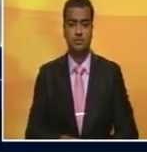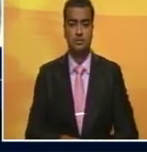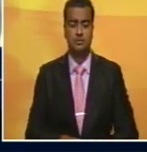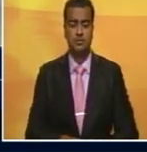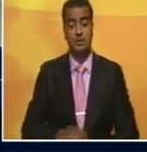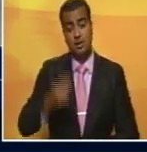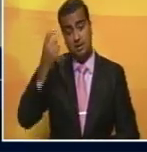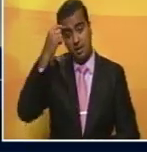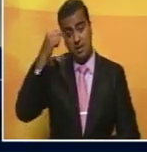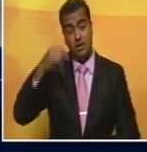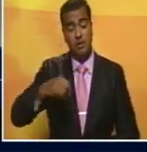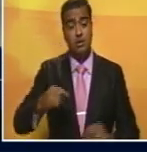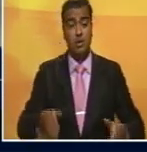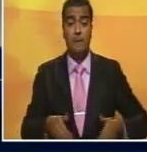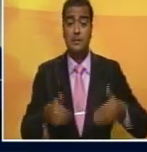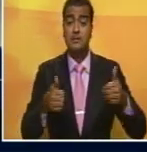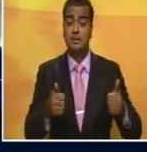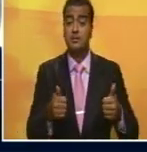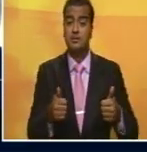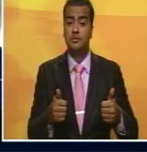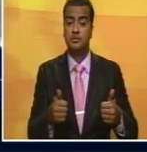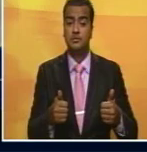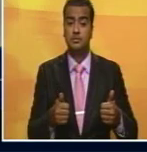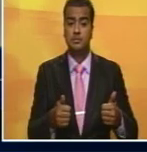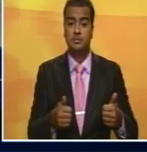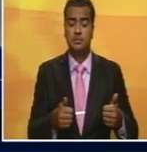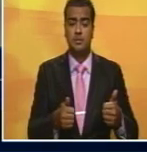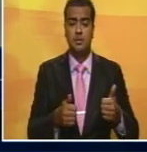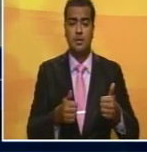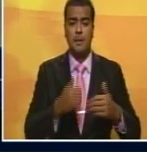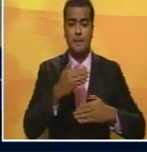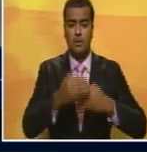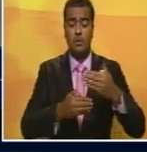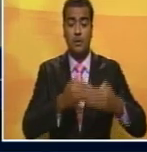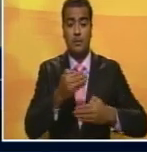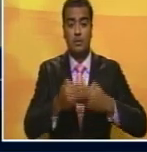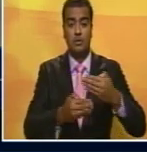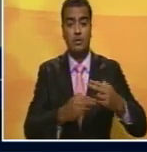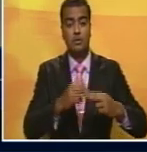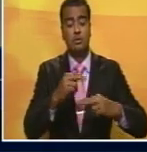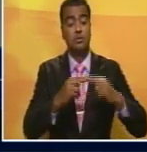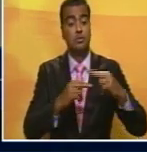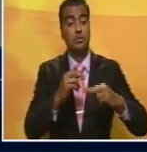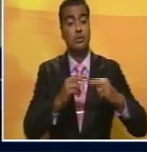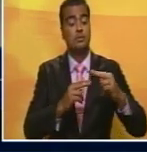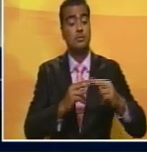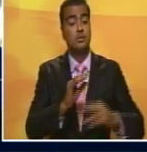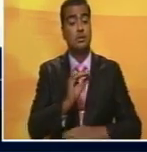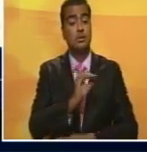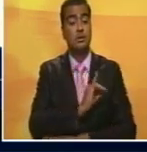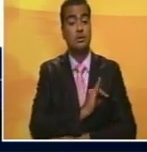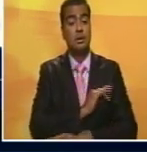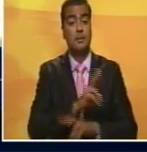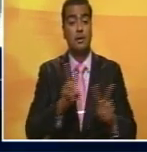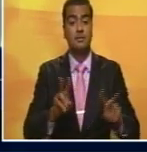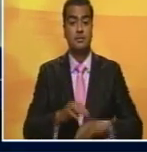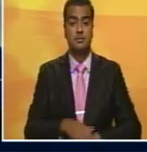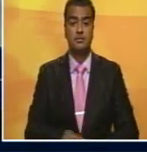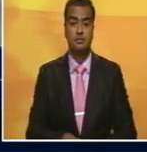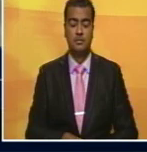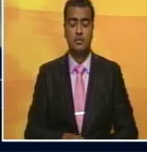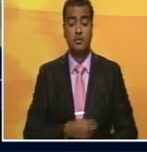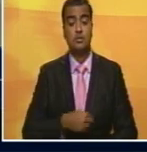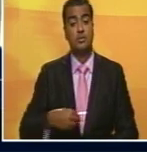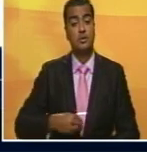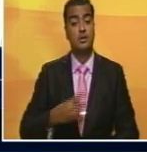de hoy comenzamos ladrillo por ladrillo a construir esa catedral que es la Catedral de la Paz. Eso es lo que necesitamos